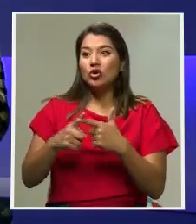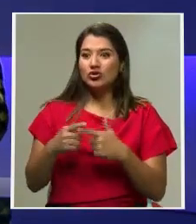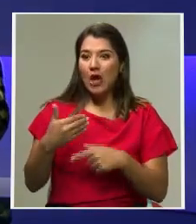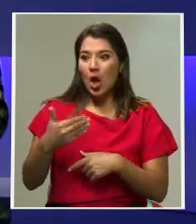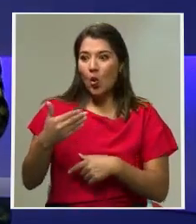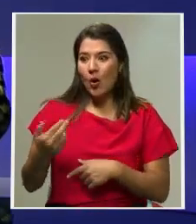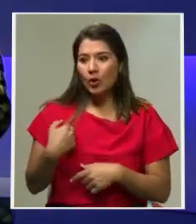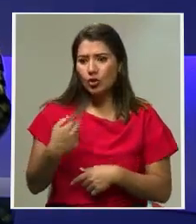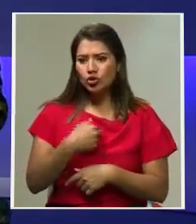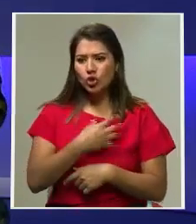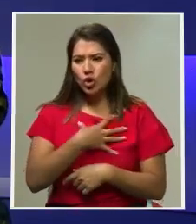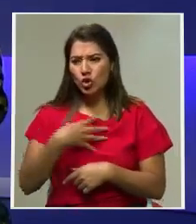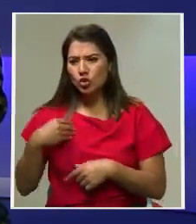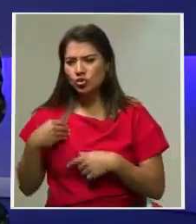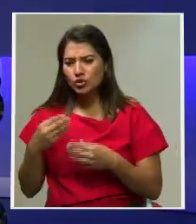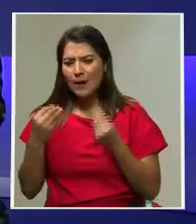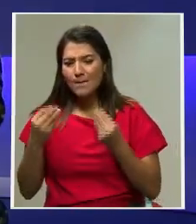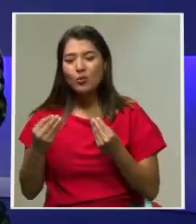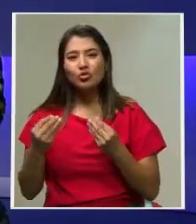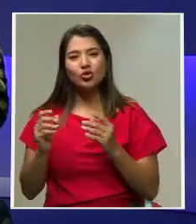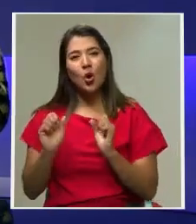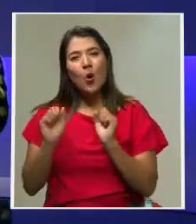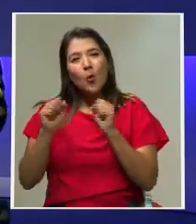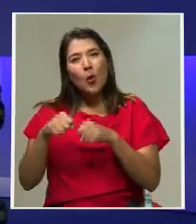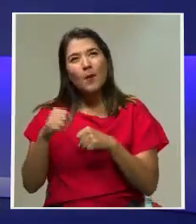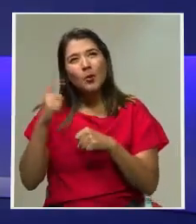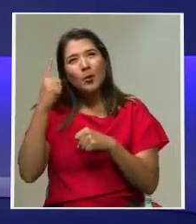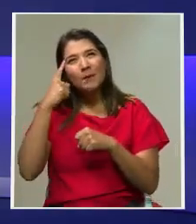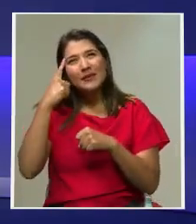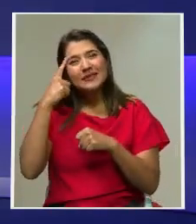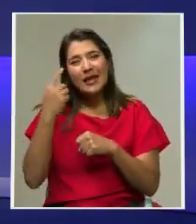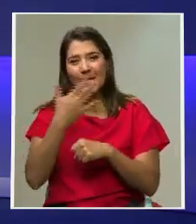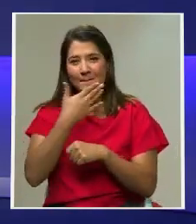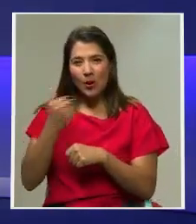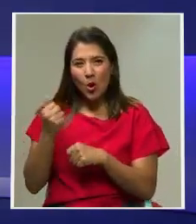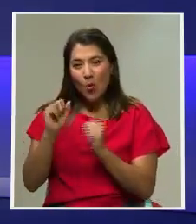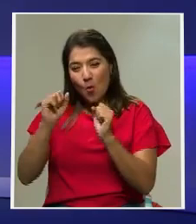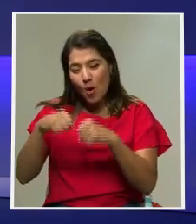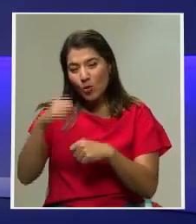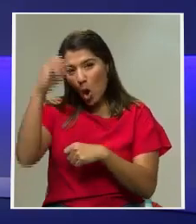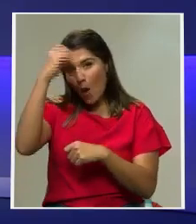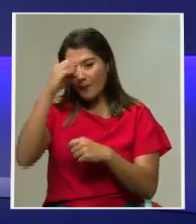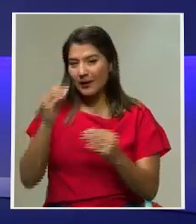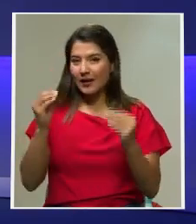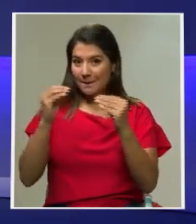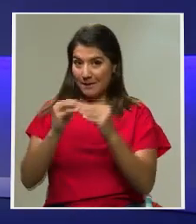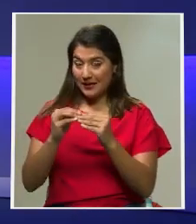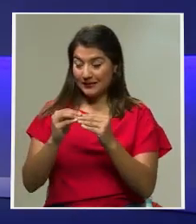podemos pensar, quizá más cosas podemos decir a partir de ese objeto. Y en este caso,